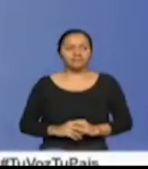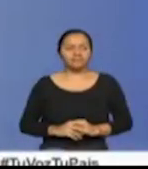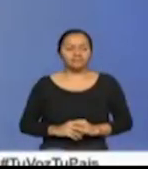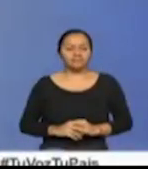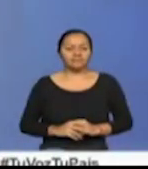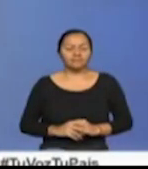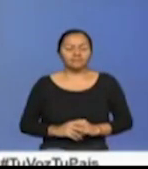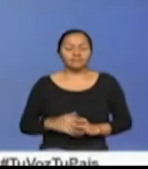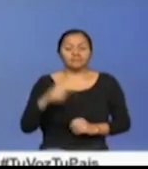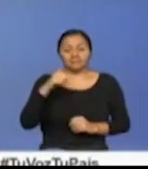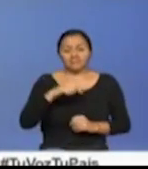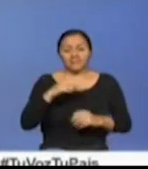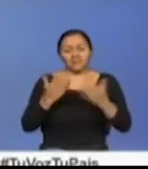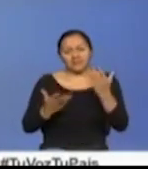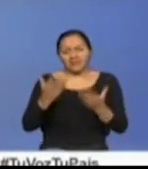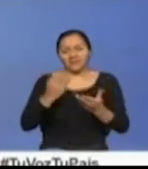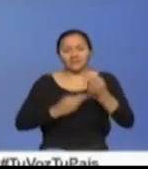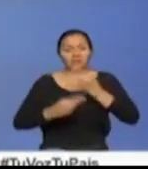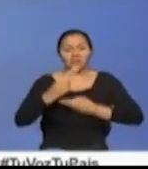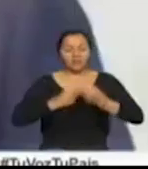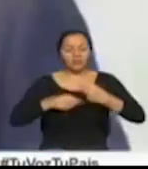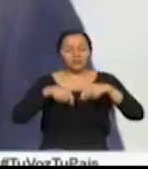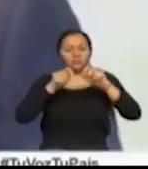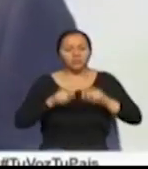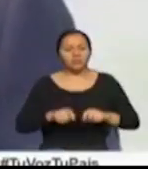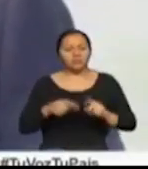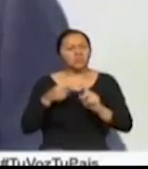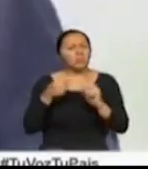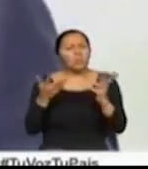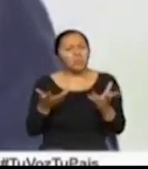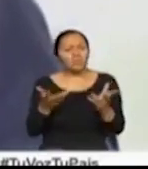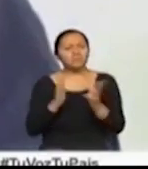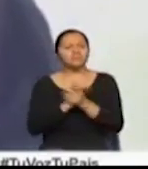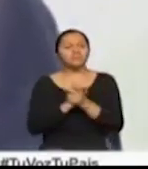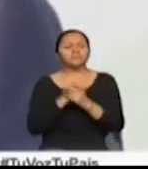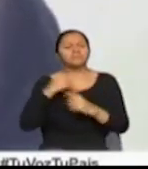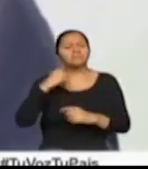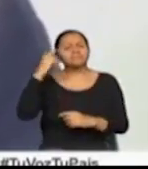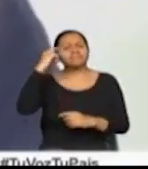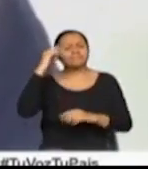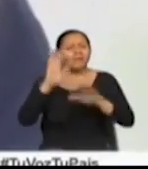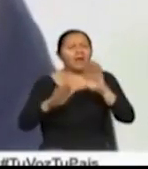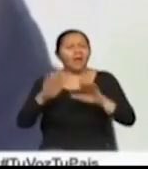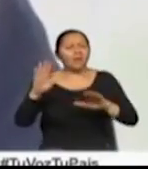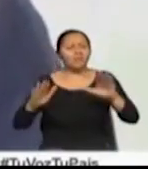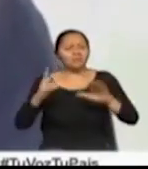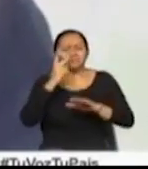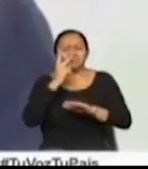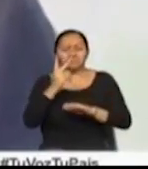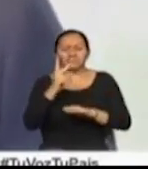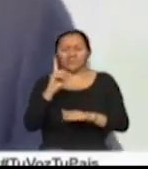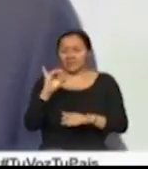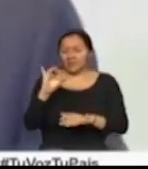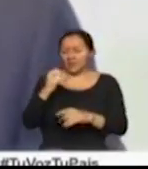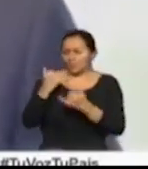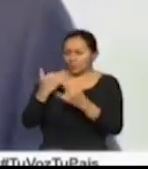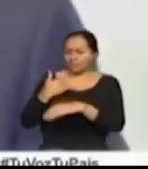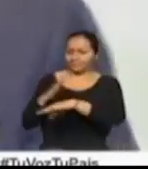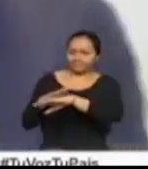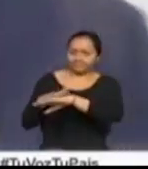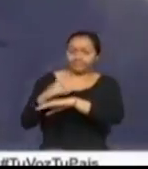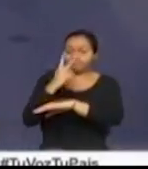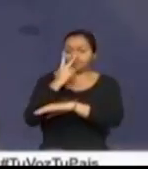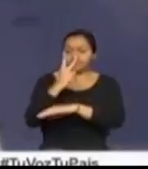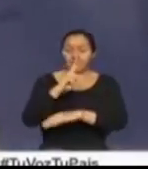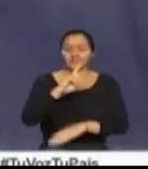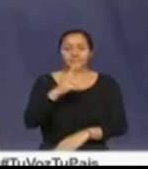Sobre supuestas negociaciones de contratos. Se construye el imaginario, estimado Diego, de que la